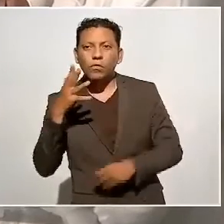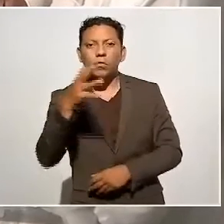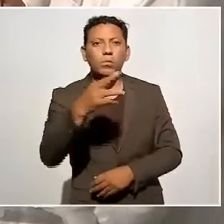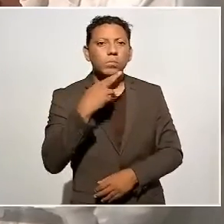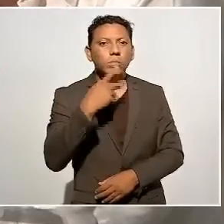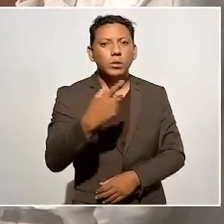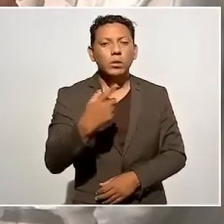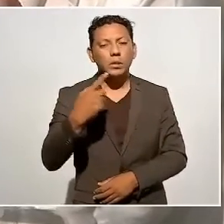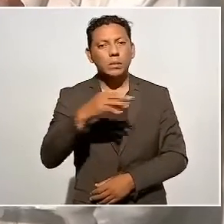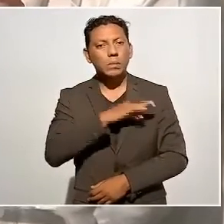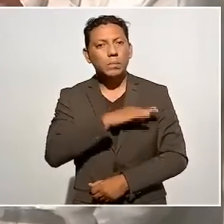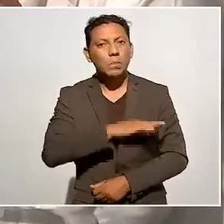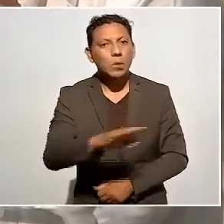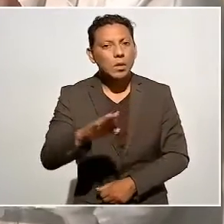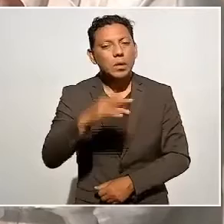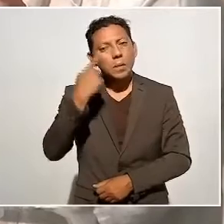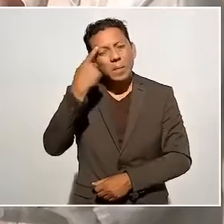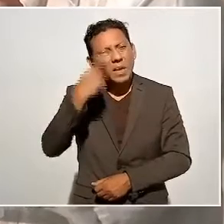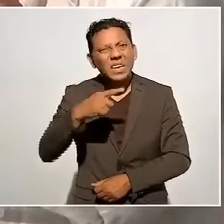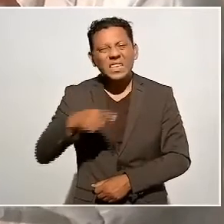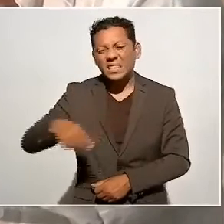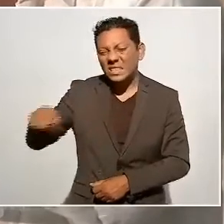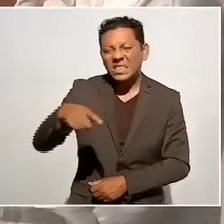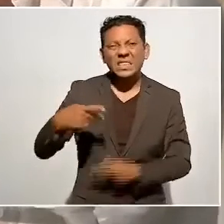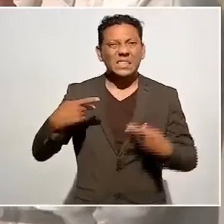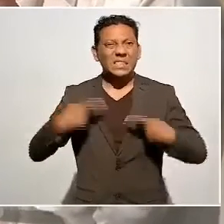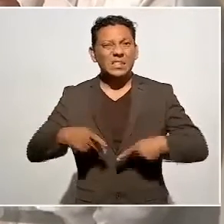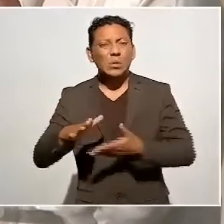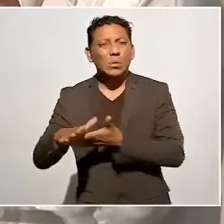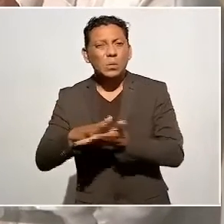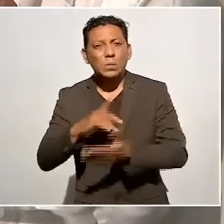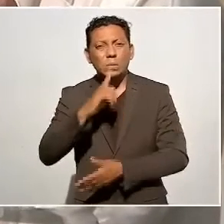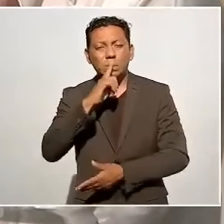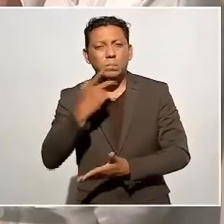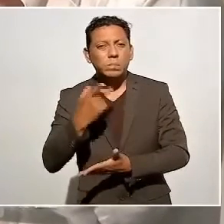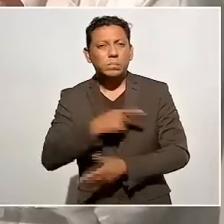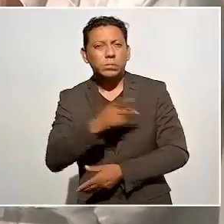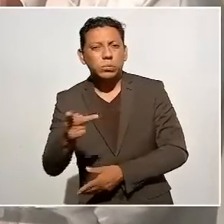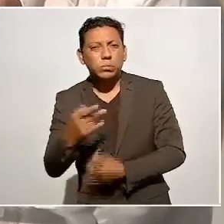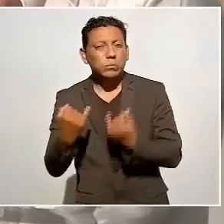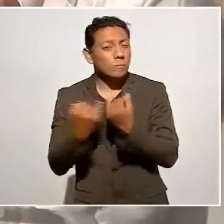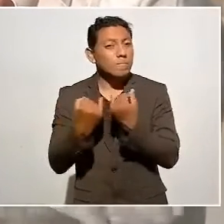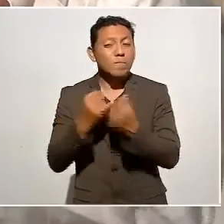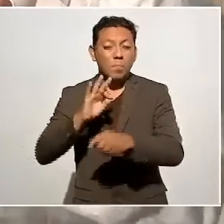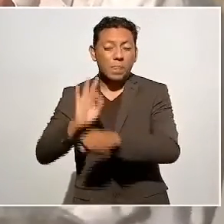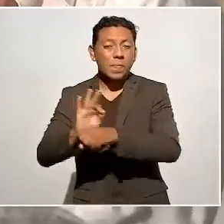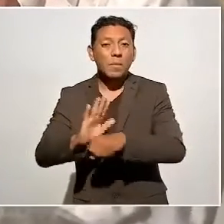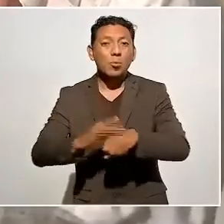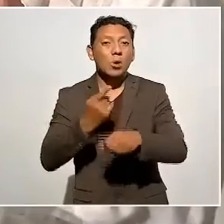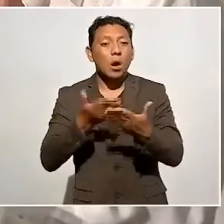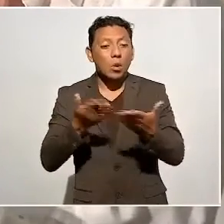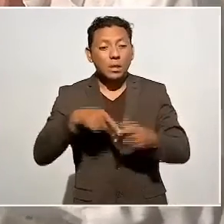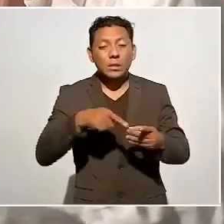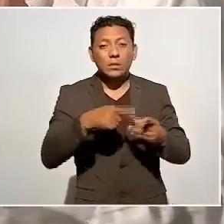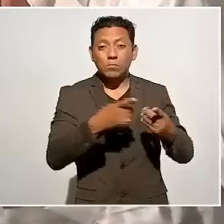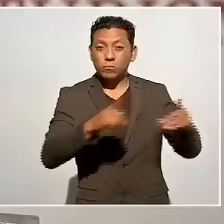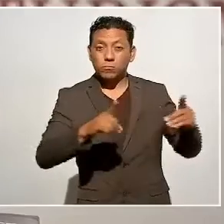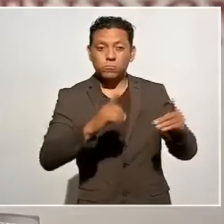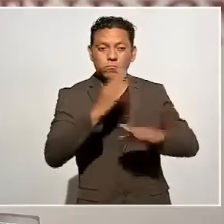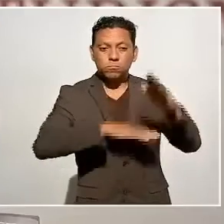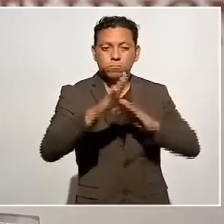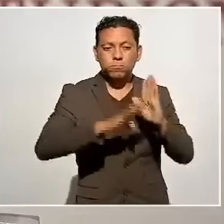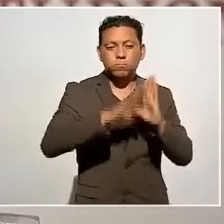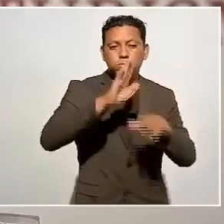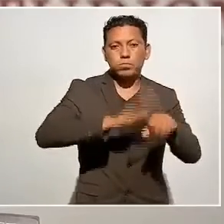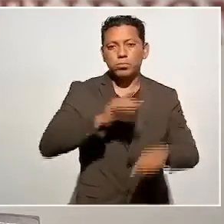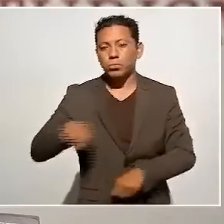para quienes menos tienen y para quien han estado apartados del desarrollo del país. Esta